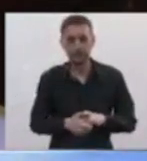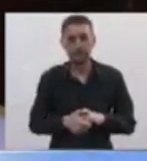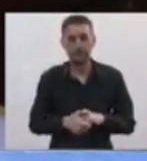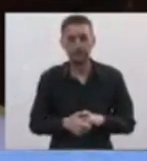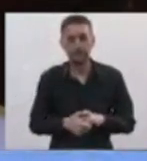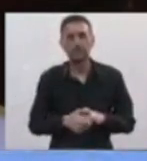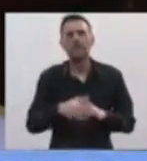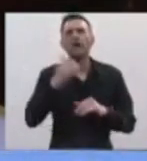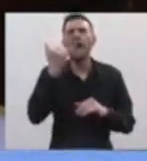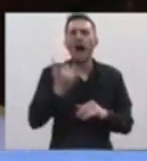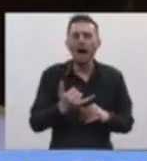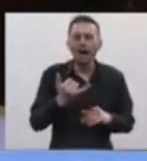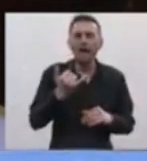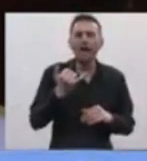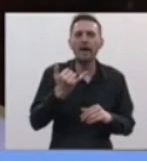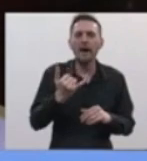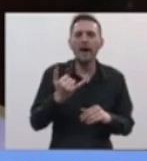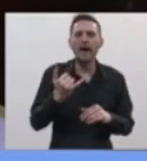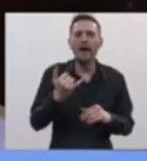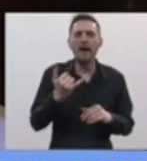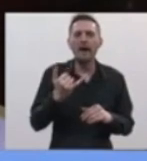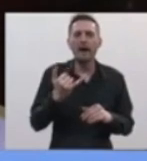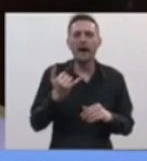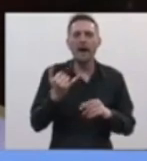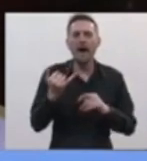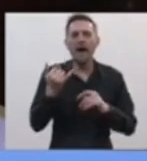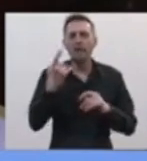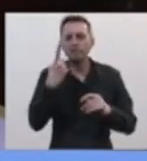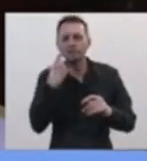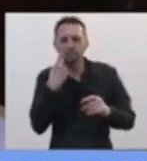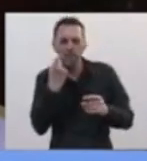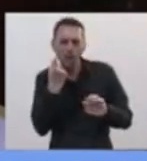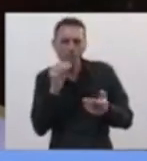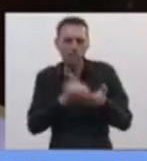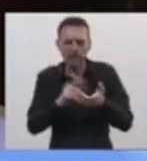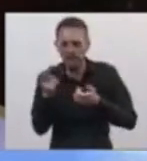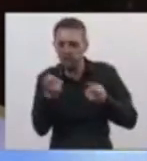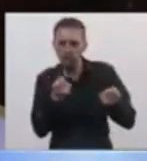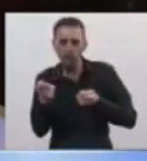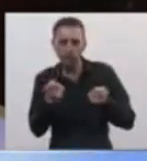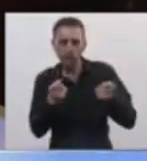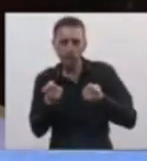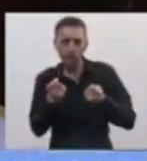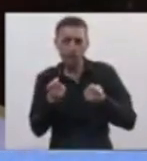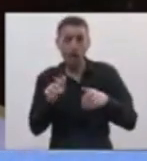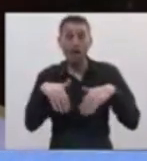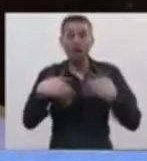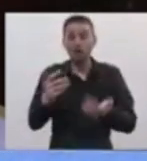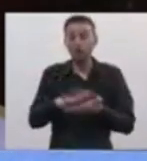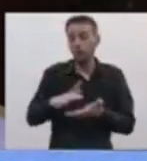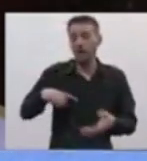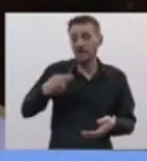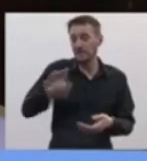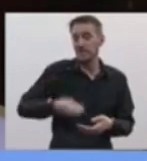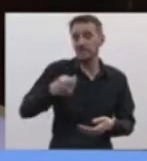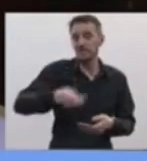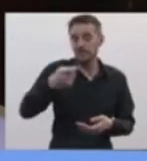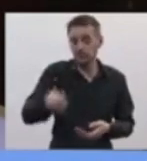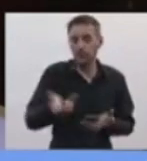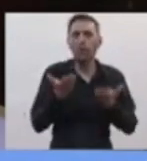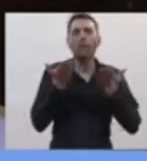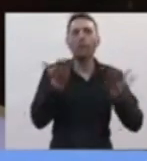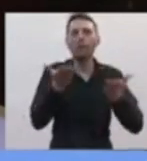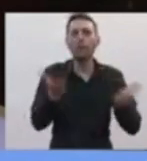mejor dicho aidescom se descongela en estos precios regulados con lo cual la carga sobre el resto de los bienes y